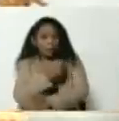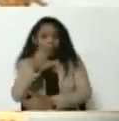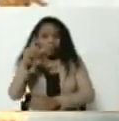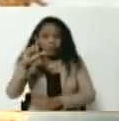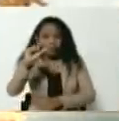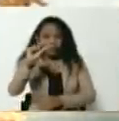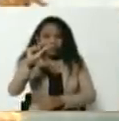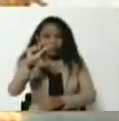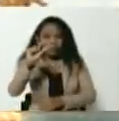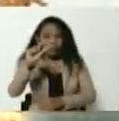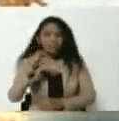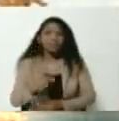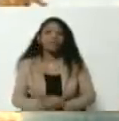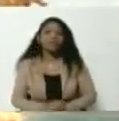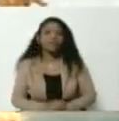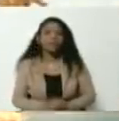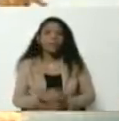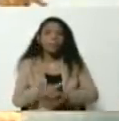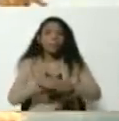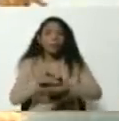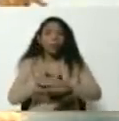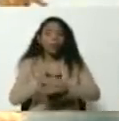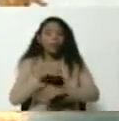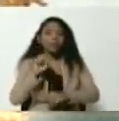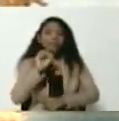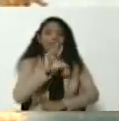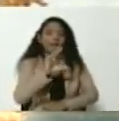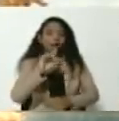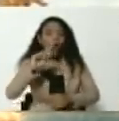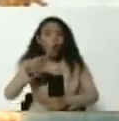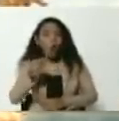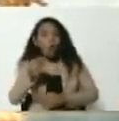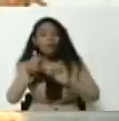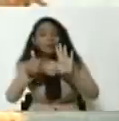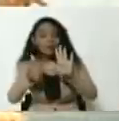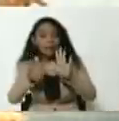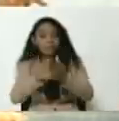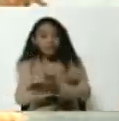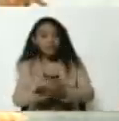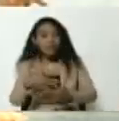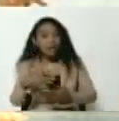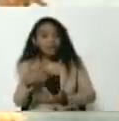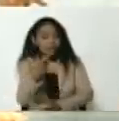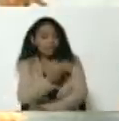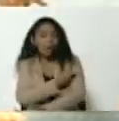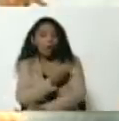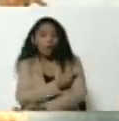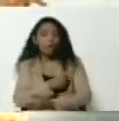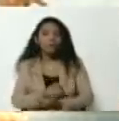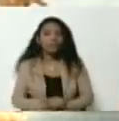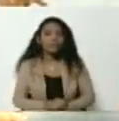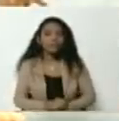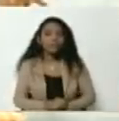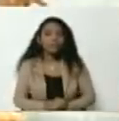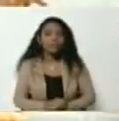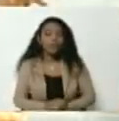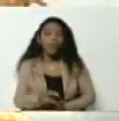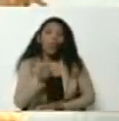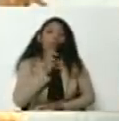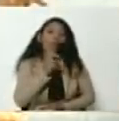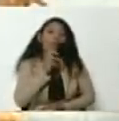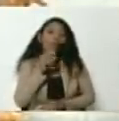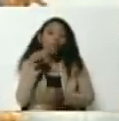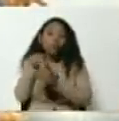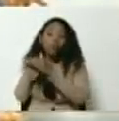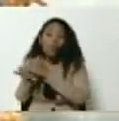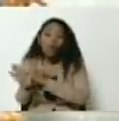mil dosis de vacunas, perdón, 3,6 millones de dosis de vacunas. Con el oro depositado